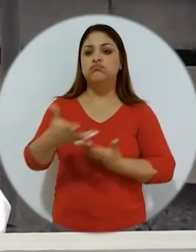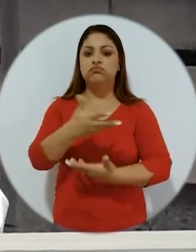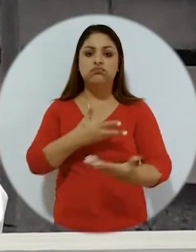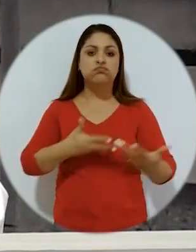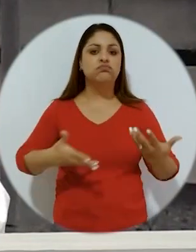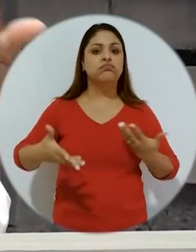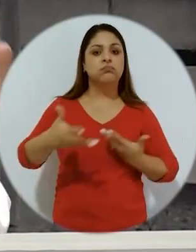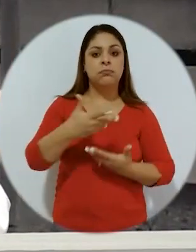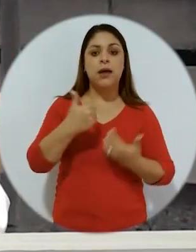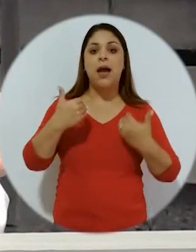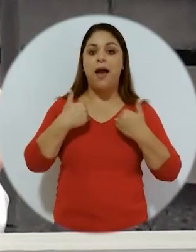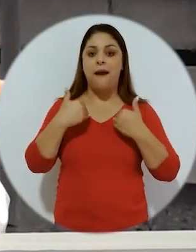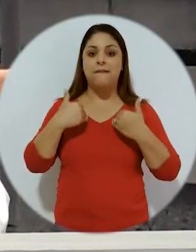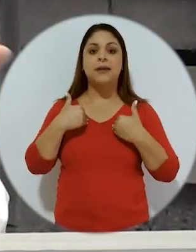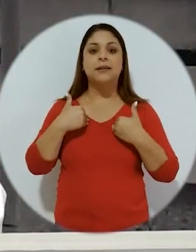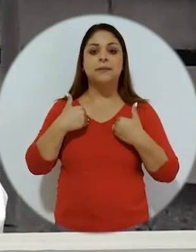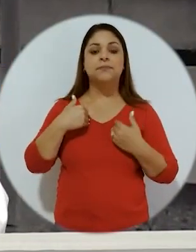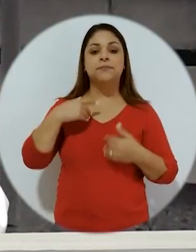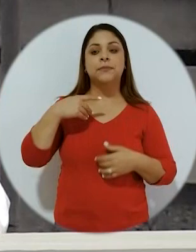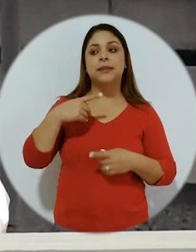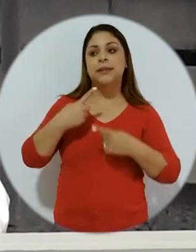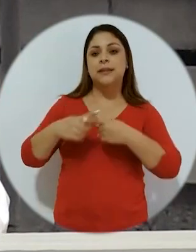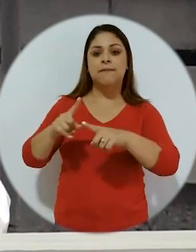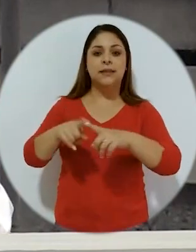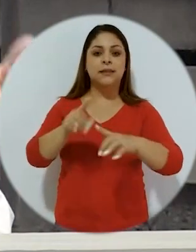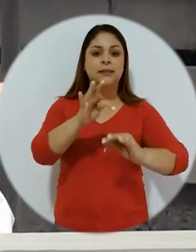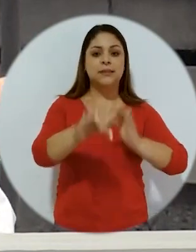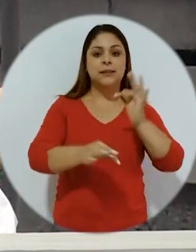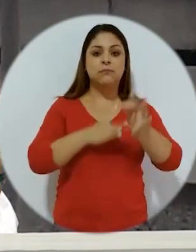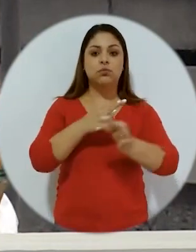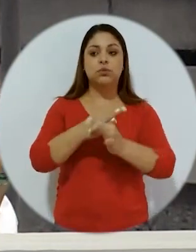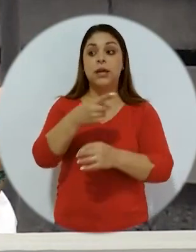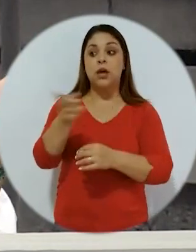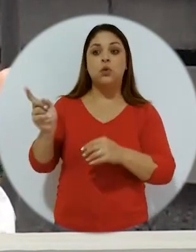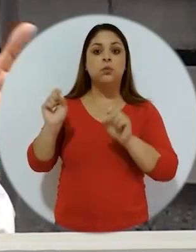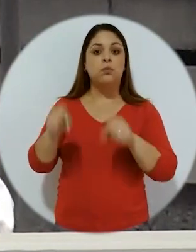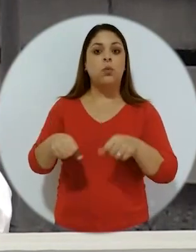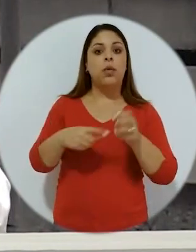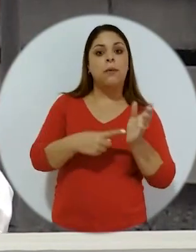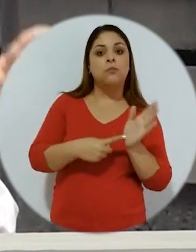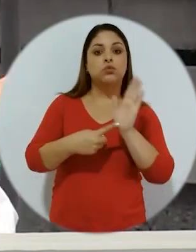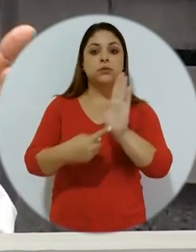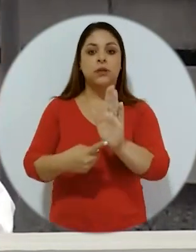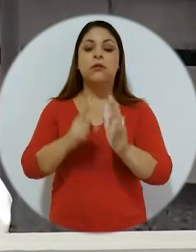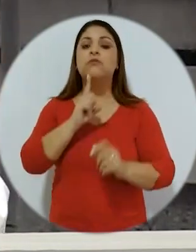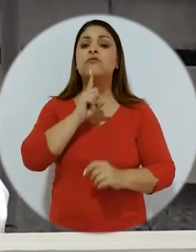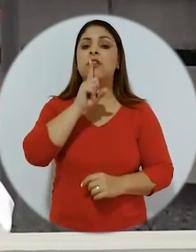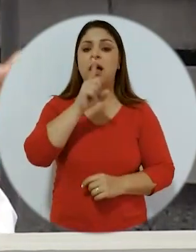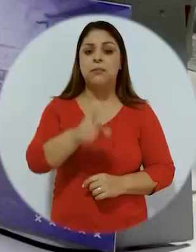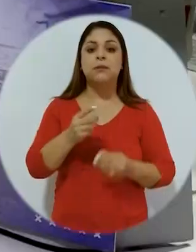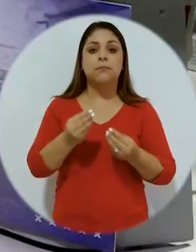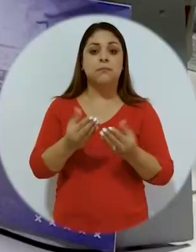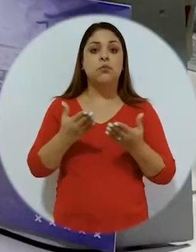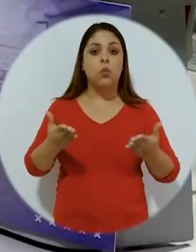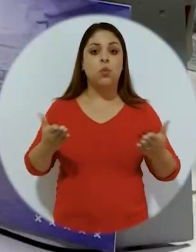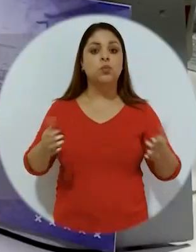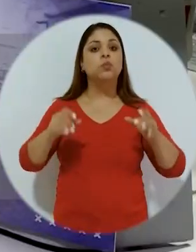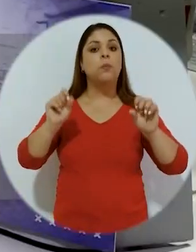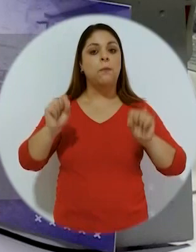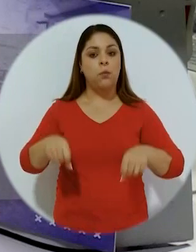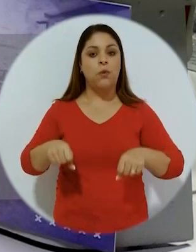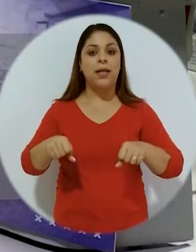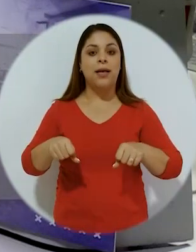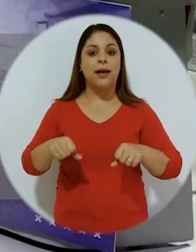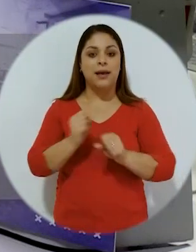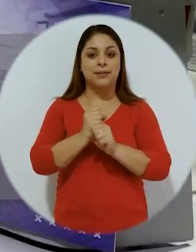inicio para poder generar prototipos y que ellos puedan mostrar realmente que el producto se puede hacer y buscar inversores para llegar a